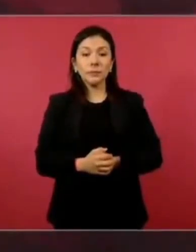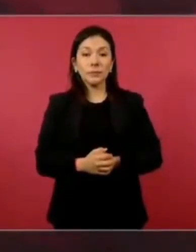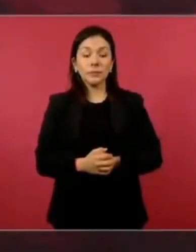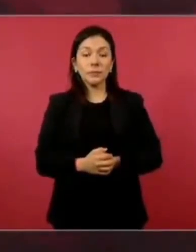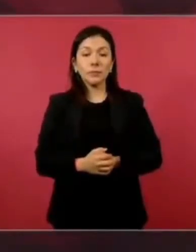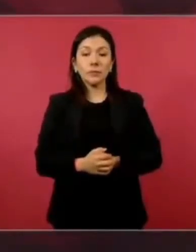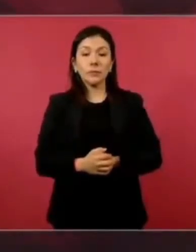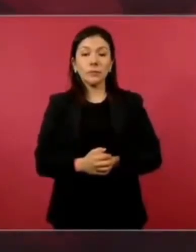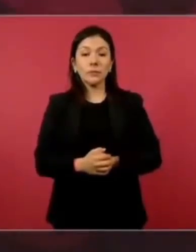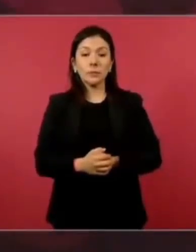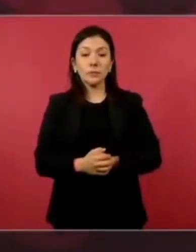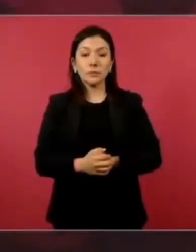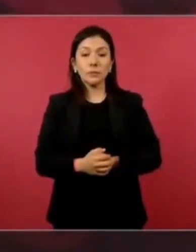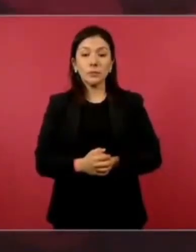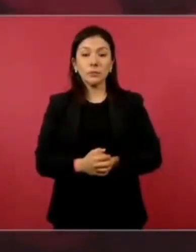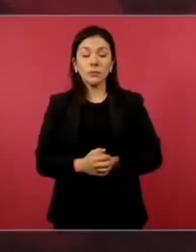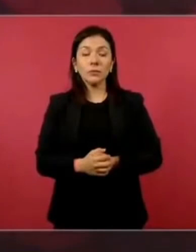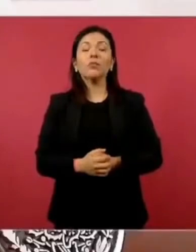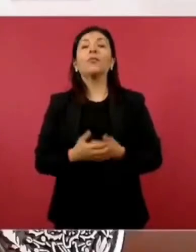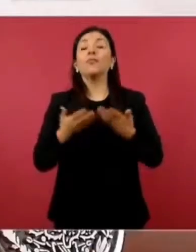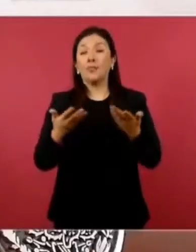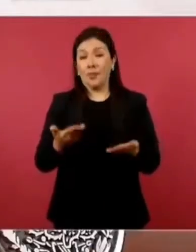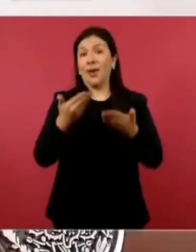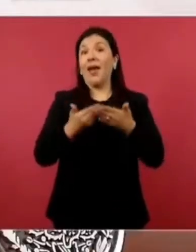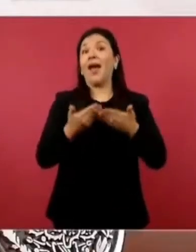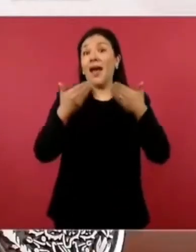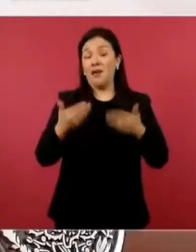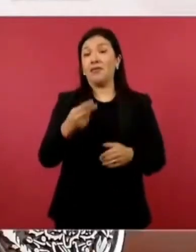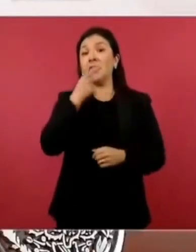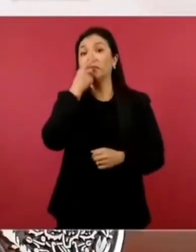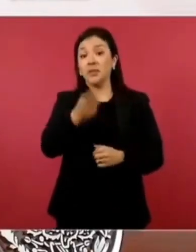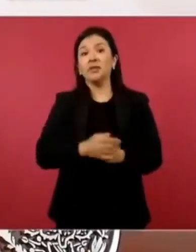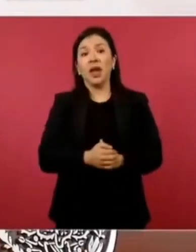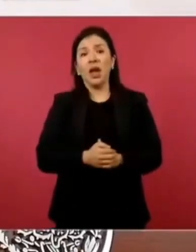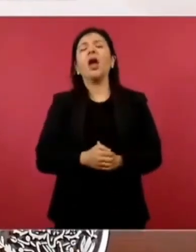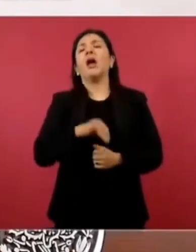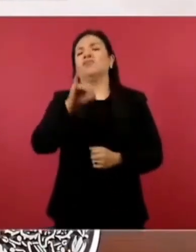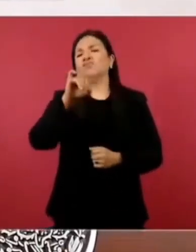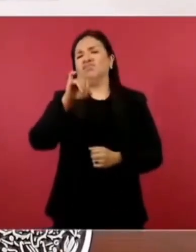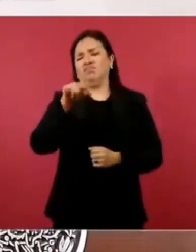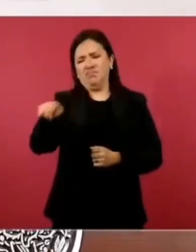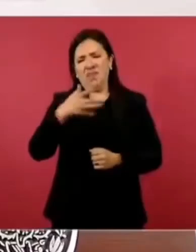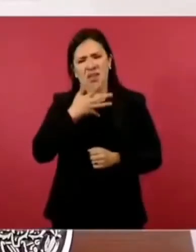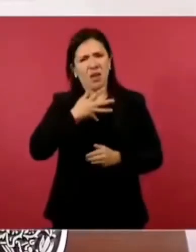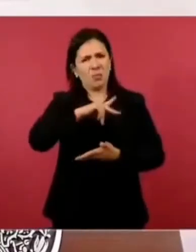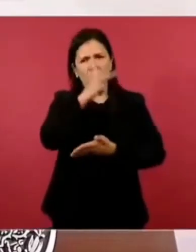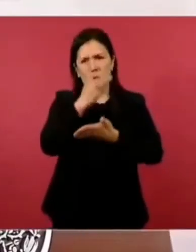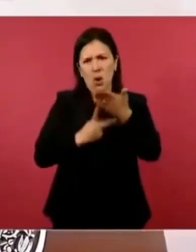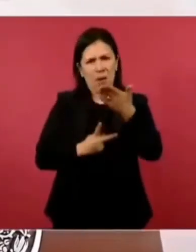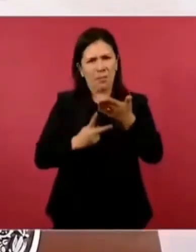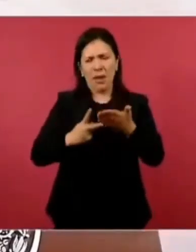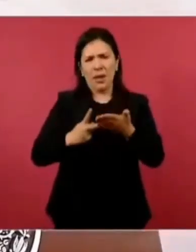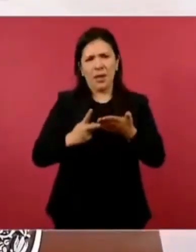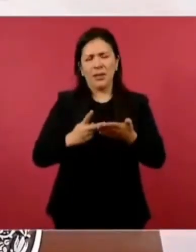¿Por qué ahora dicen, pues sí, fueron los programas de bienestar? Sí, sí, sí, sí,